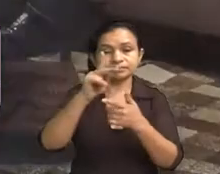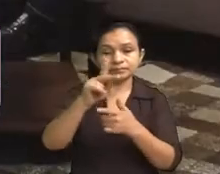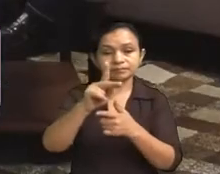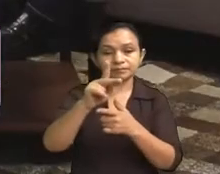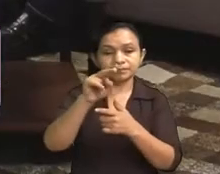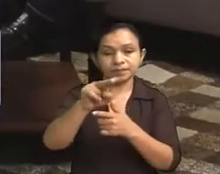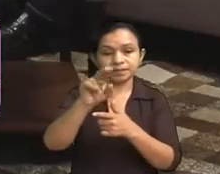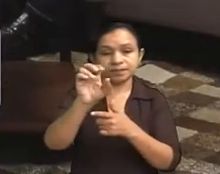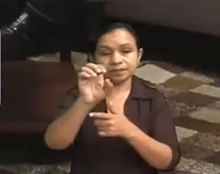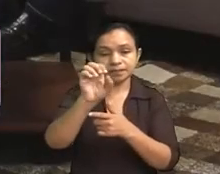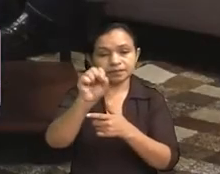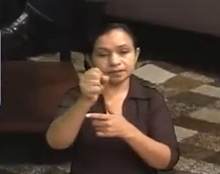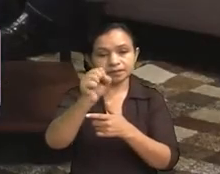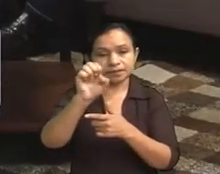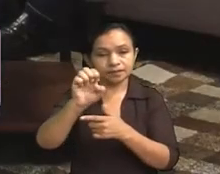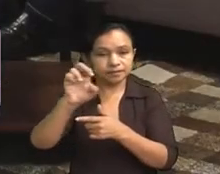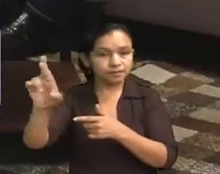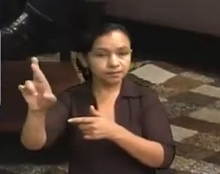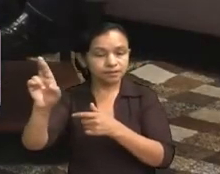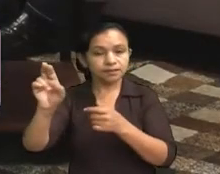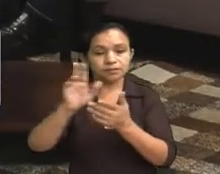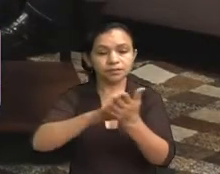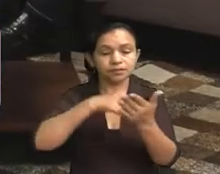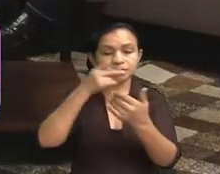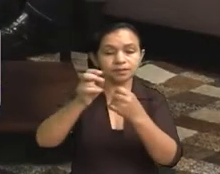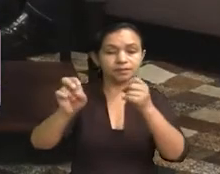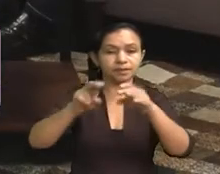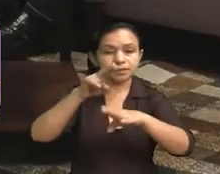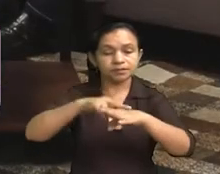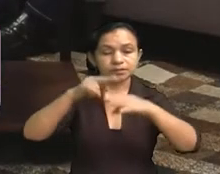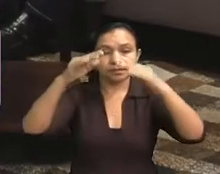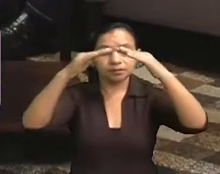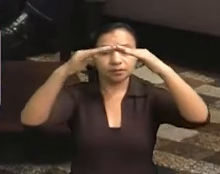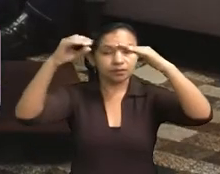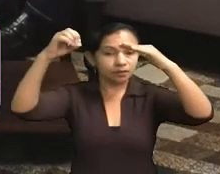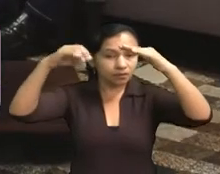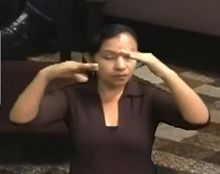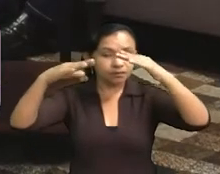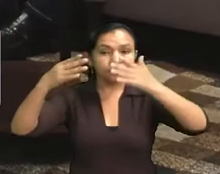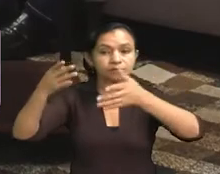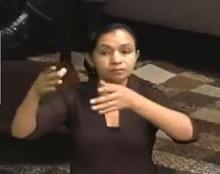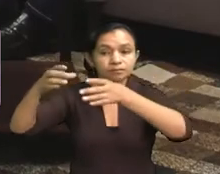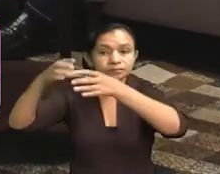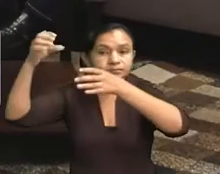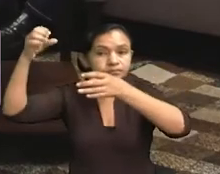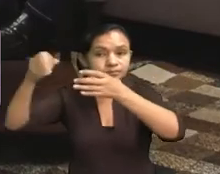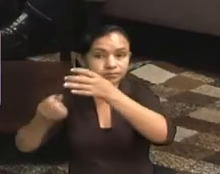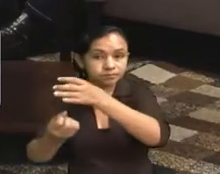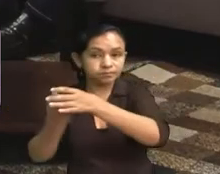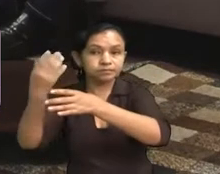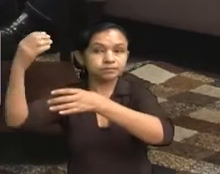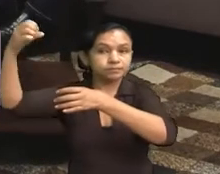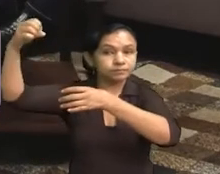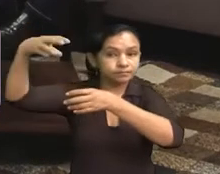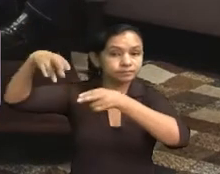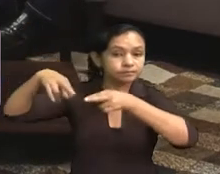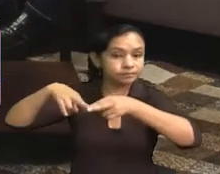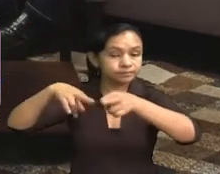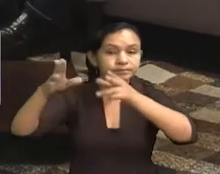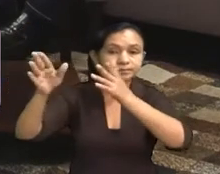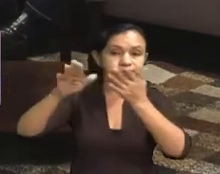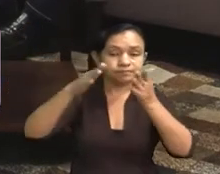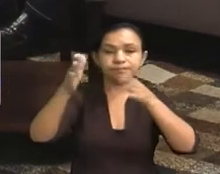PNCER, el Programa Nacional de Electrificación con Energías Renovables, Energías Sostenibles y